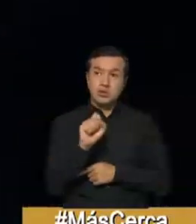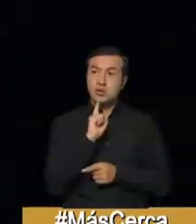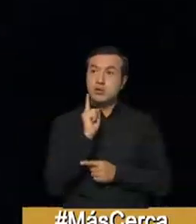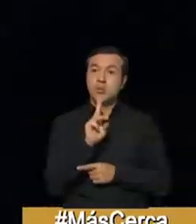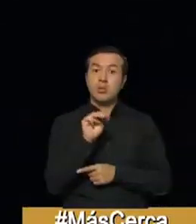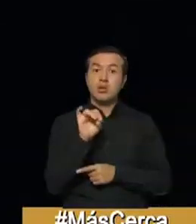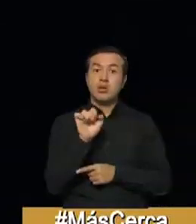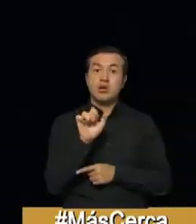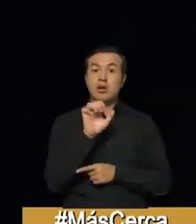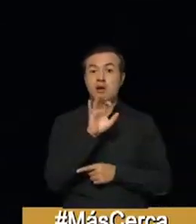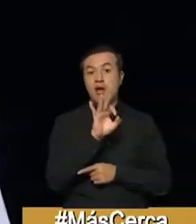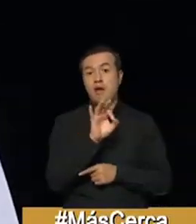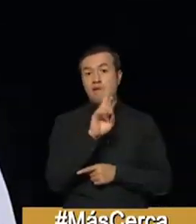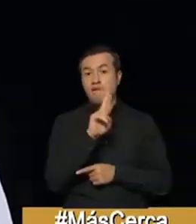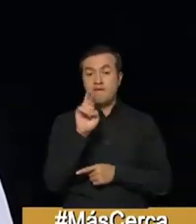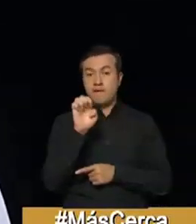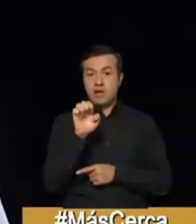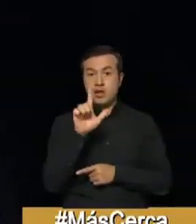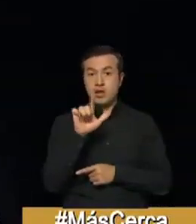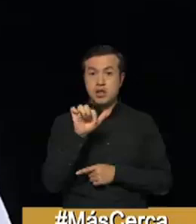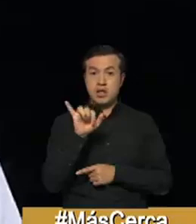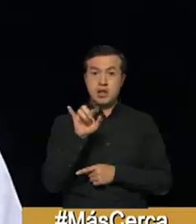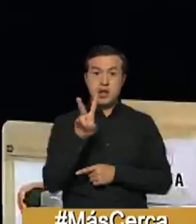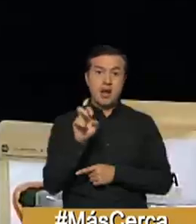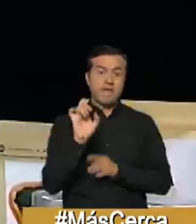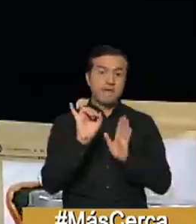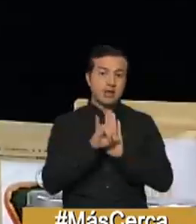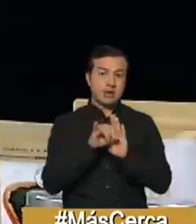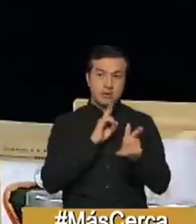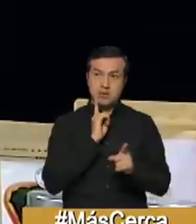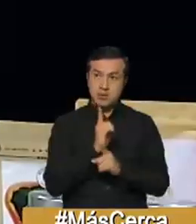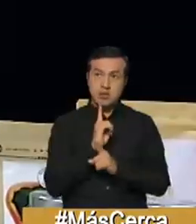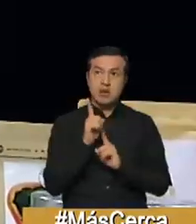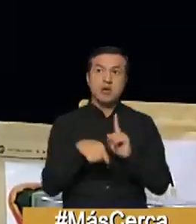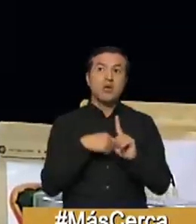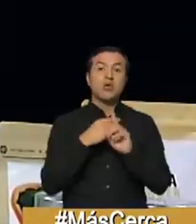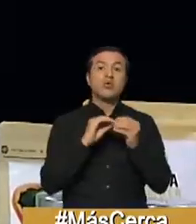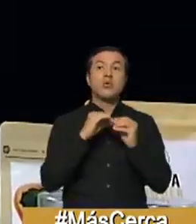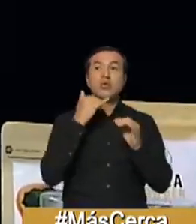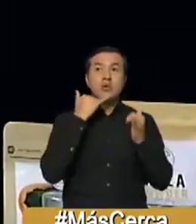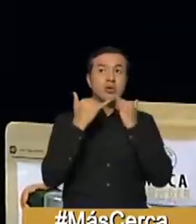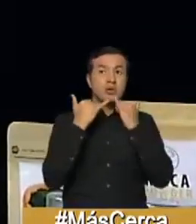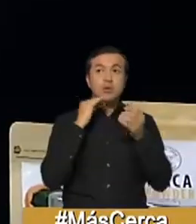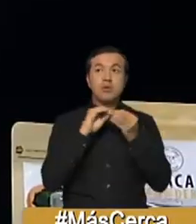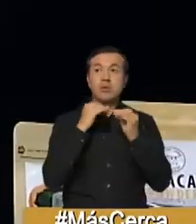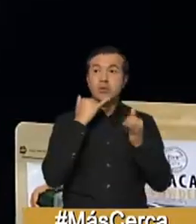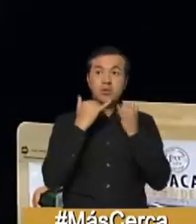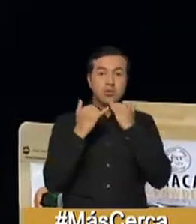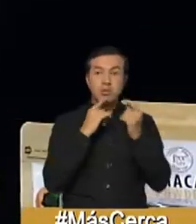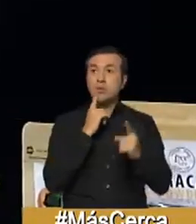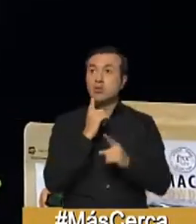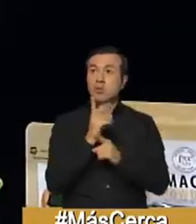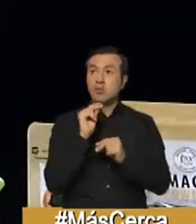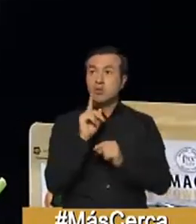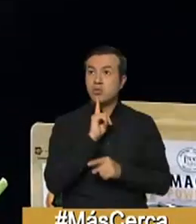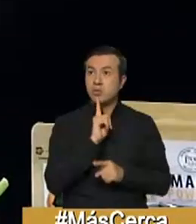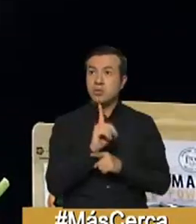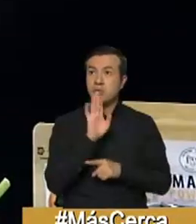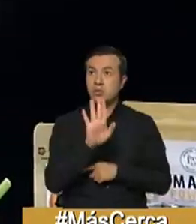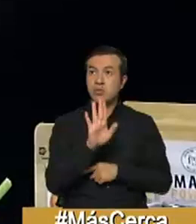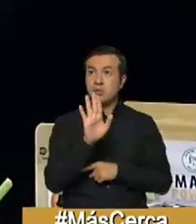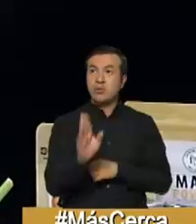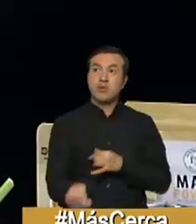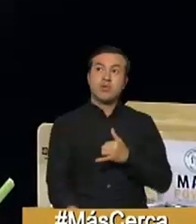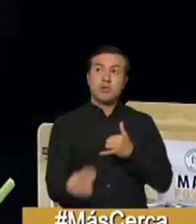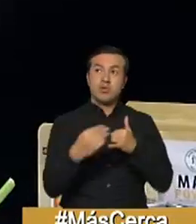del wellness de Free Life en Instagram. Ok, ¿algún número telefónico para poderse comunicar? O nos pueden escribir